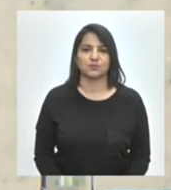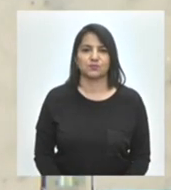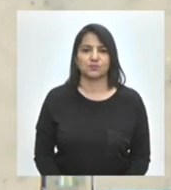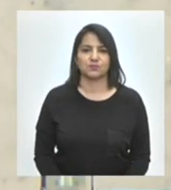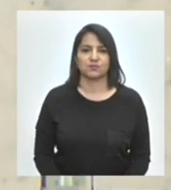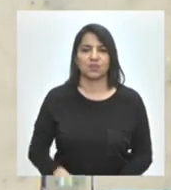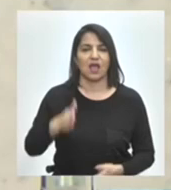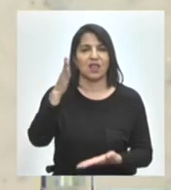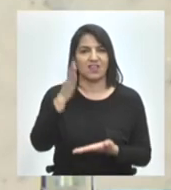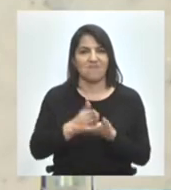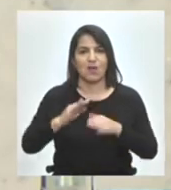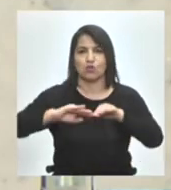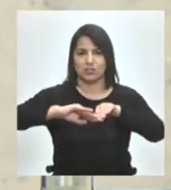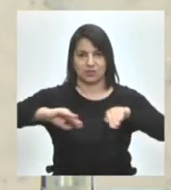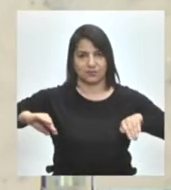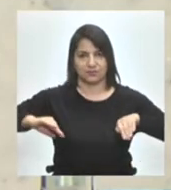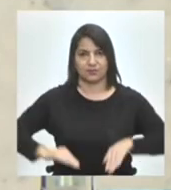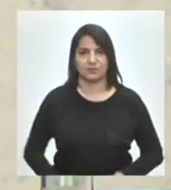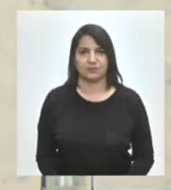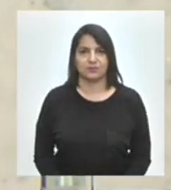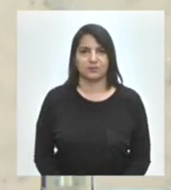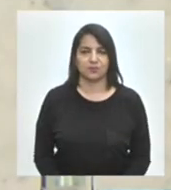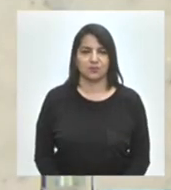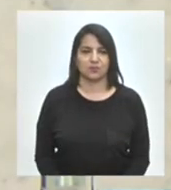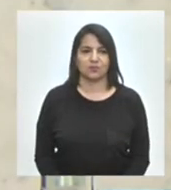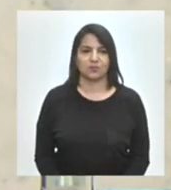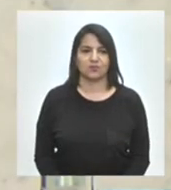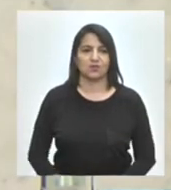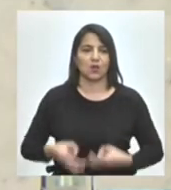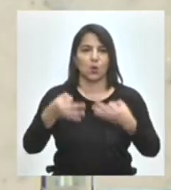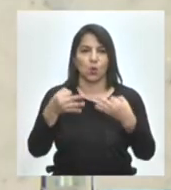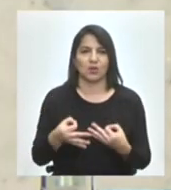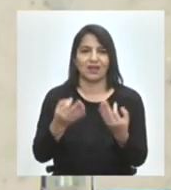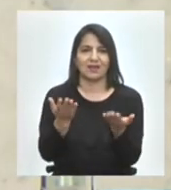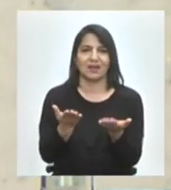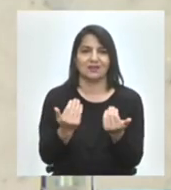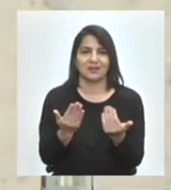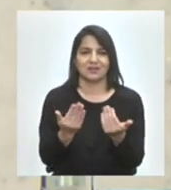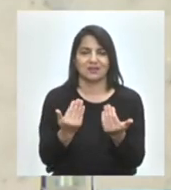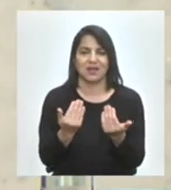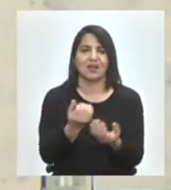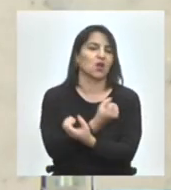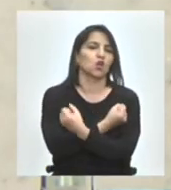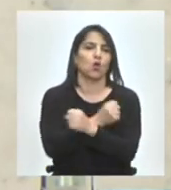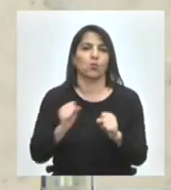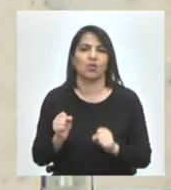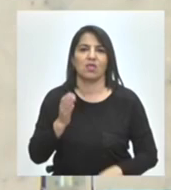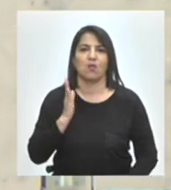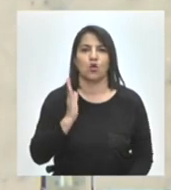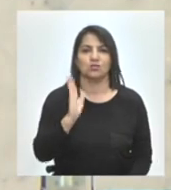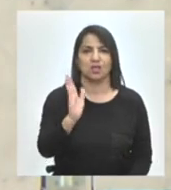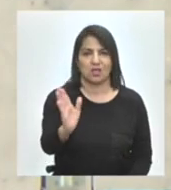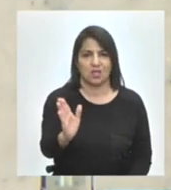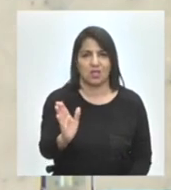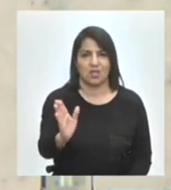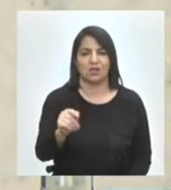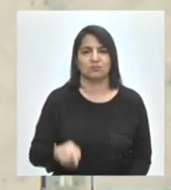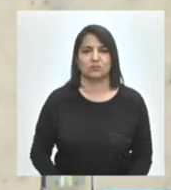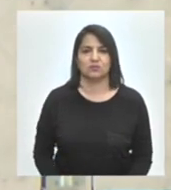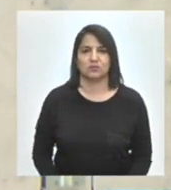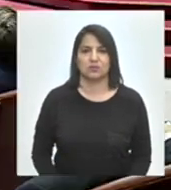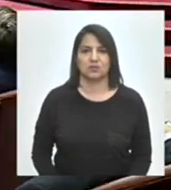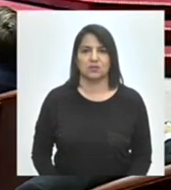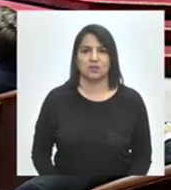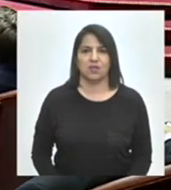Hay que hacer esa separación. Es justa y necesaria. No podemos seguir tolerando la importación